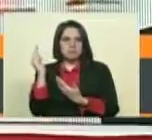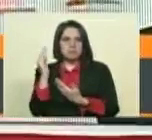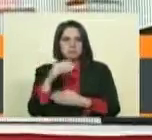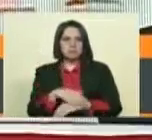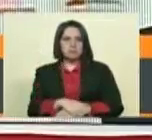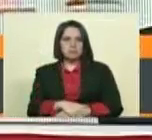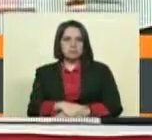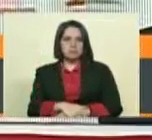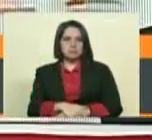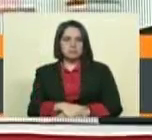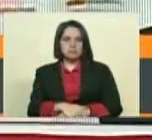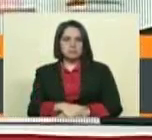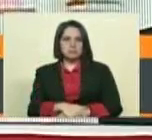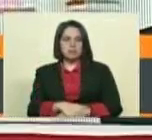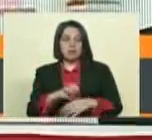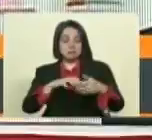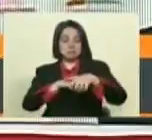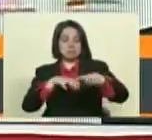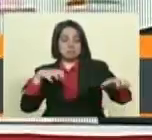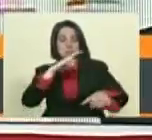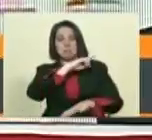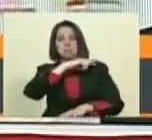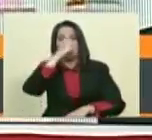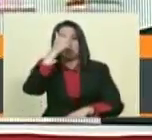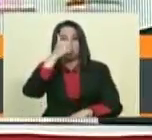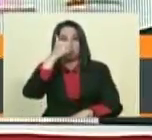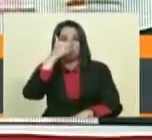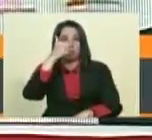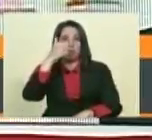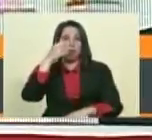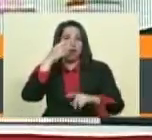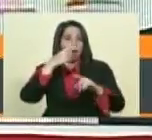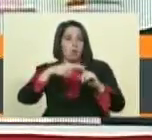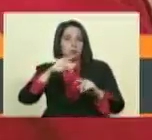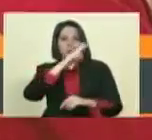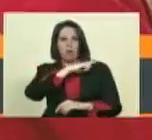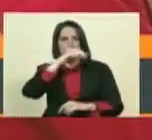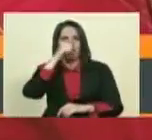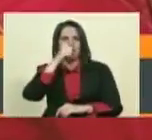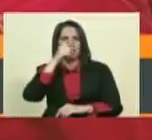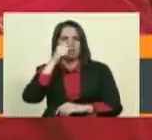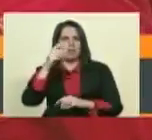revolucionarios. Al mayor general Benavides Torres, jefe del gobierno del Distrito Capital.